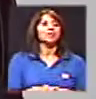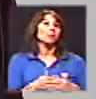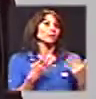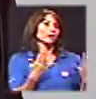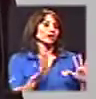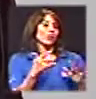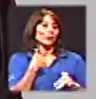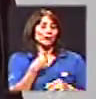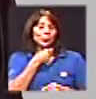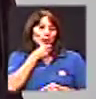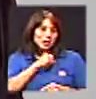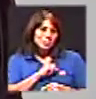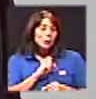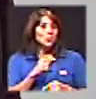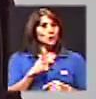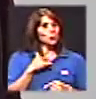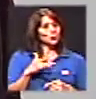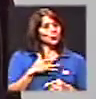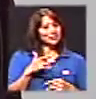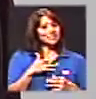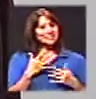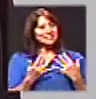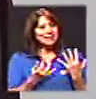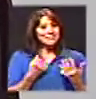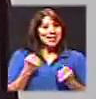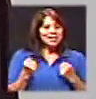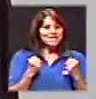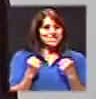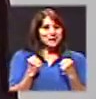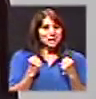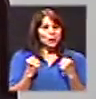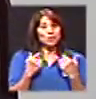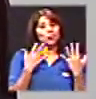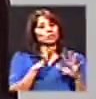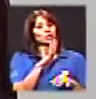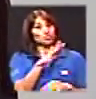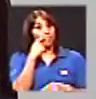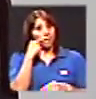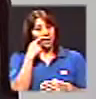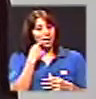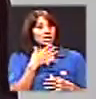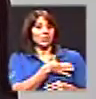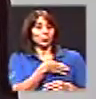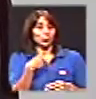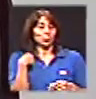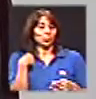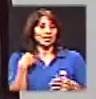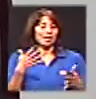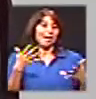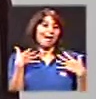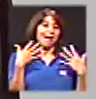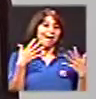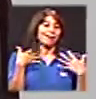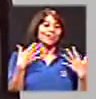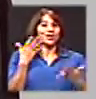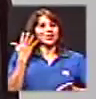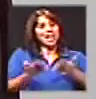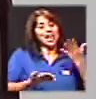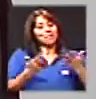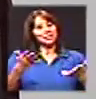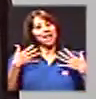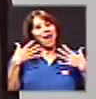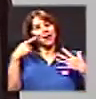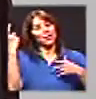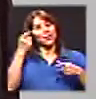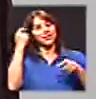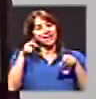que a su papá, por lo menos, que maneja el calor, posiblemente el calorcito de Nicoya le